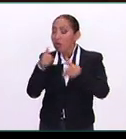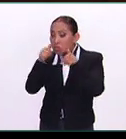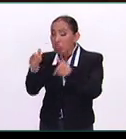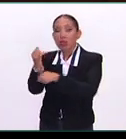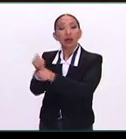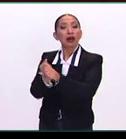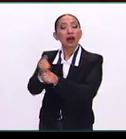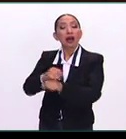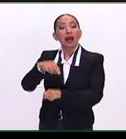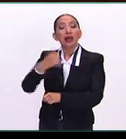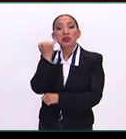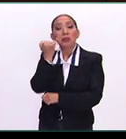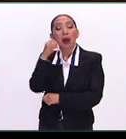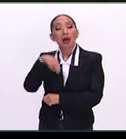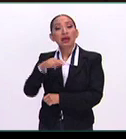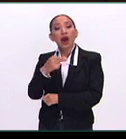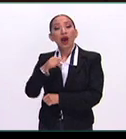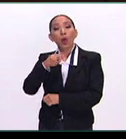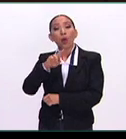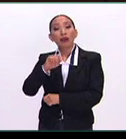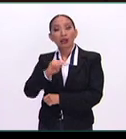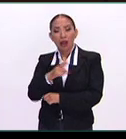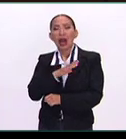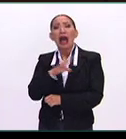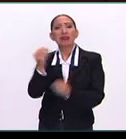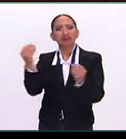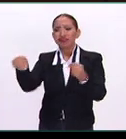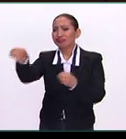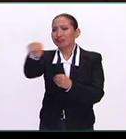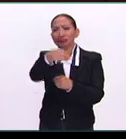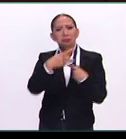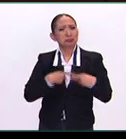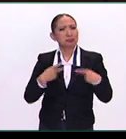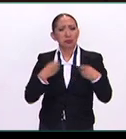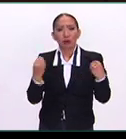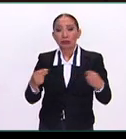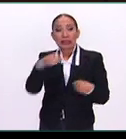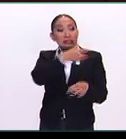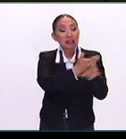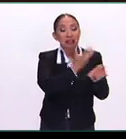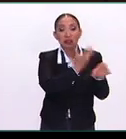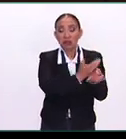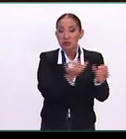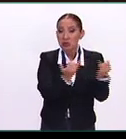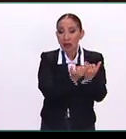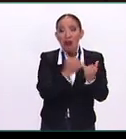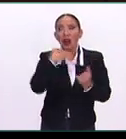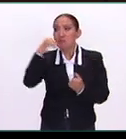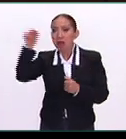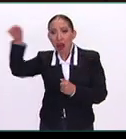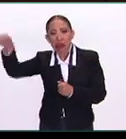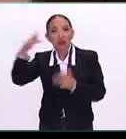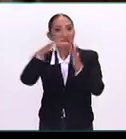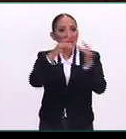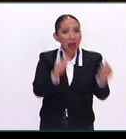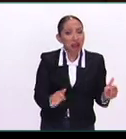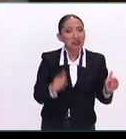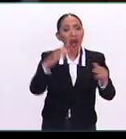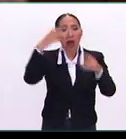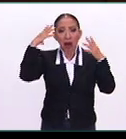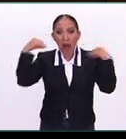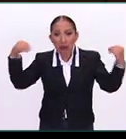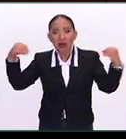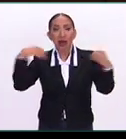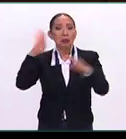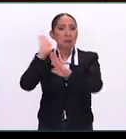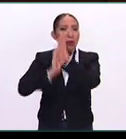náhuatl. Hoy día hay muchos ya en México, muchos, y en Estados Unidos, en Alemania, en Francia, en Holanda,